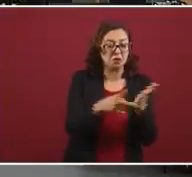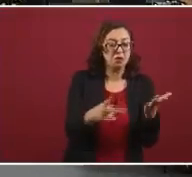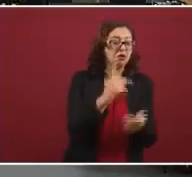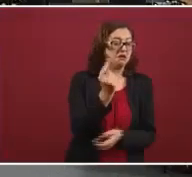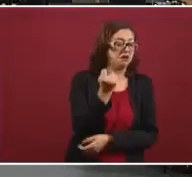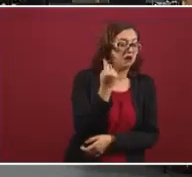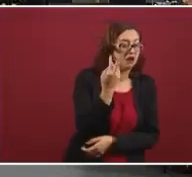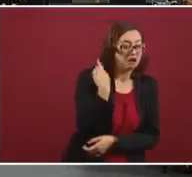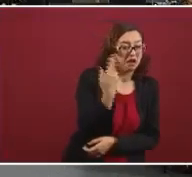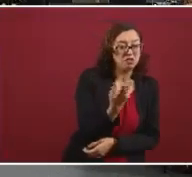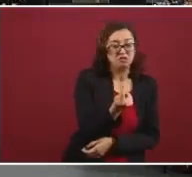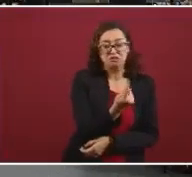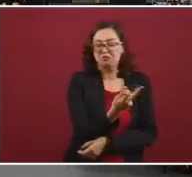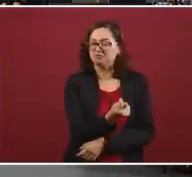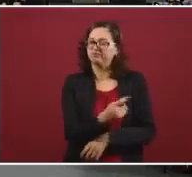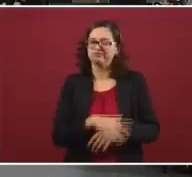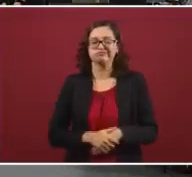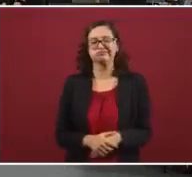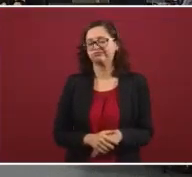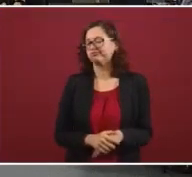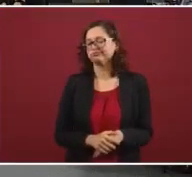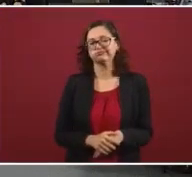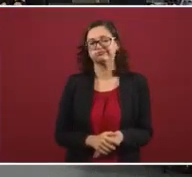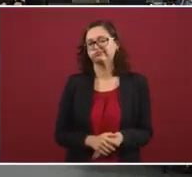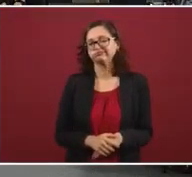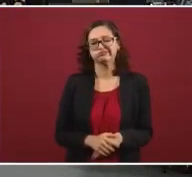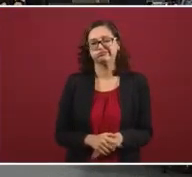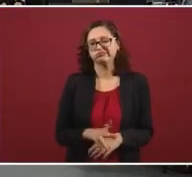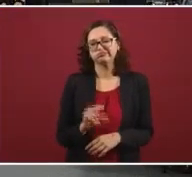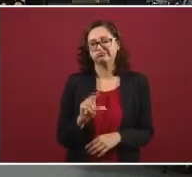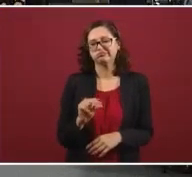o la televisión convencional.